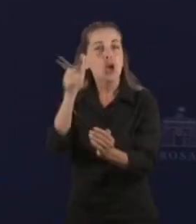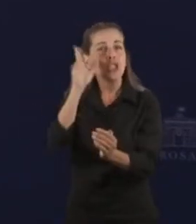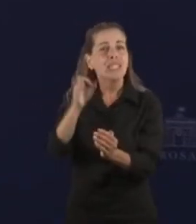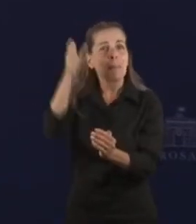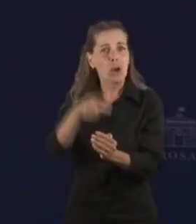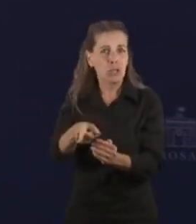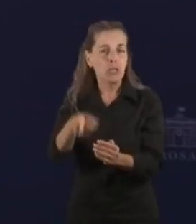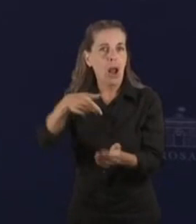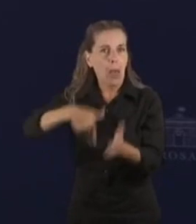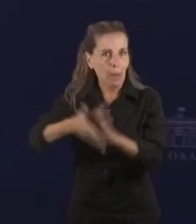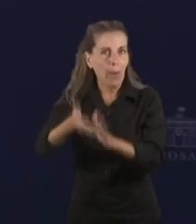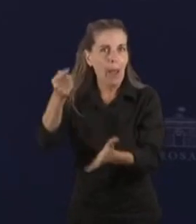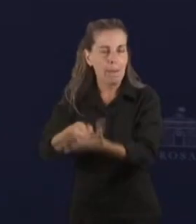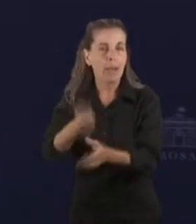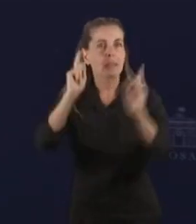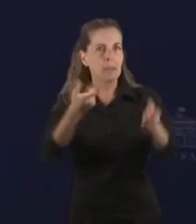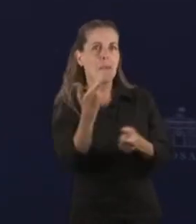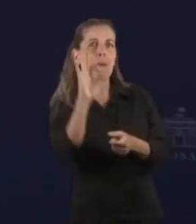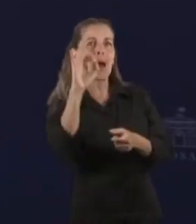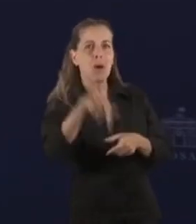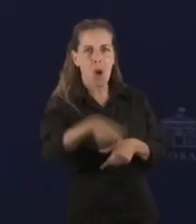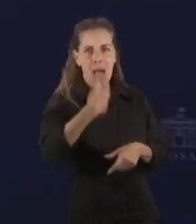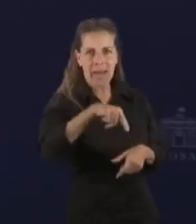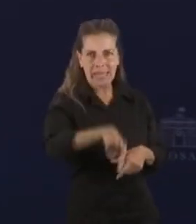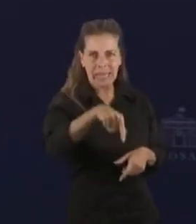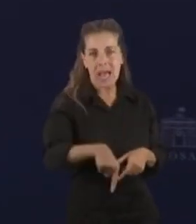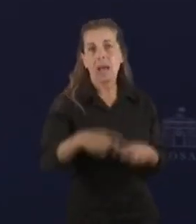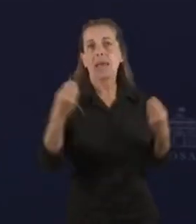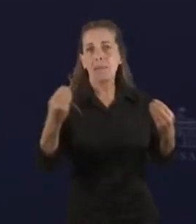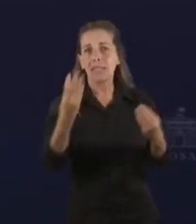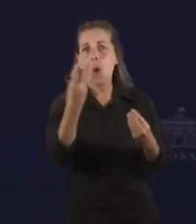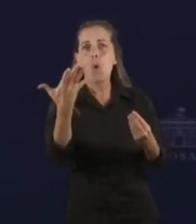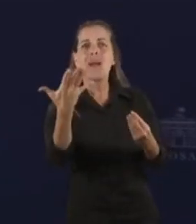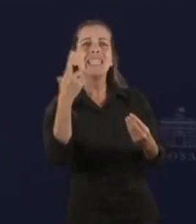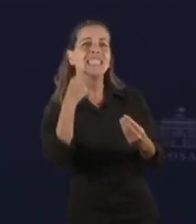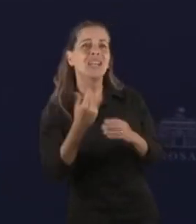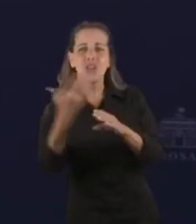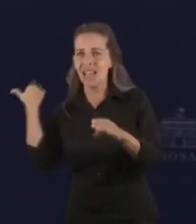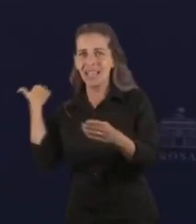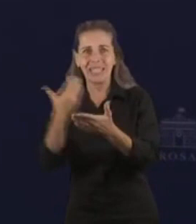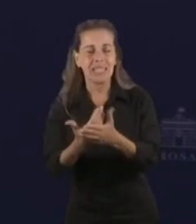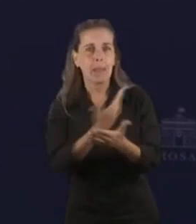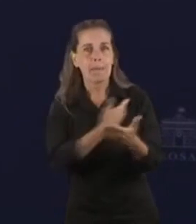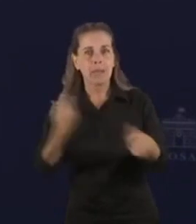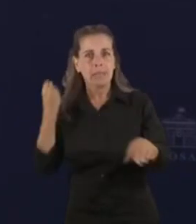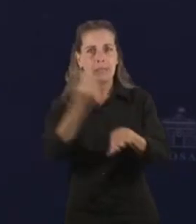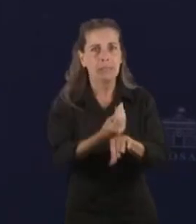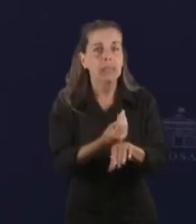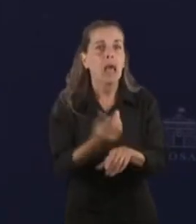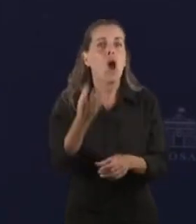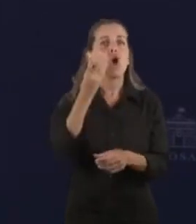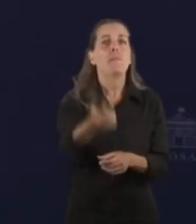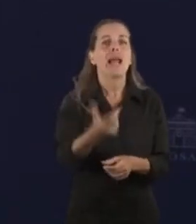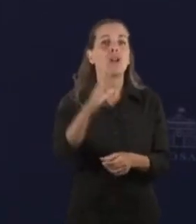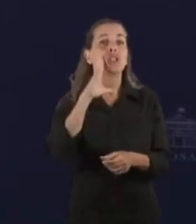República Argentina en los primeros 45 5 días de la nueva gestión Ha logrado comprar 5800 millones de